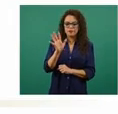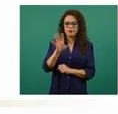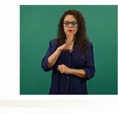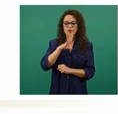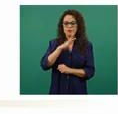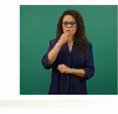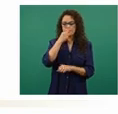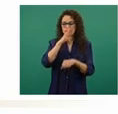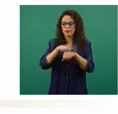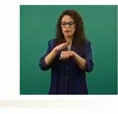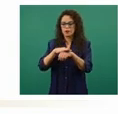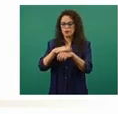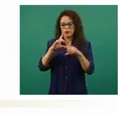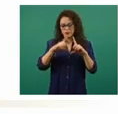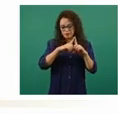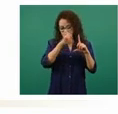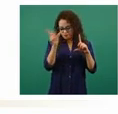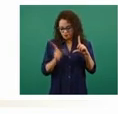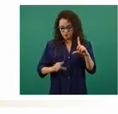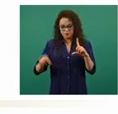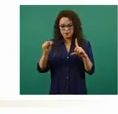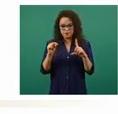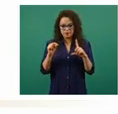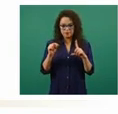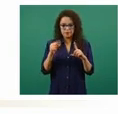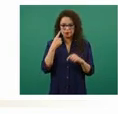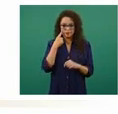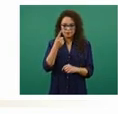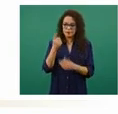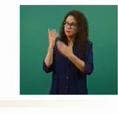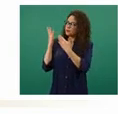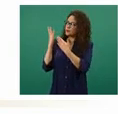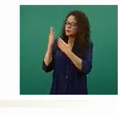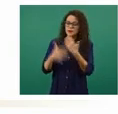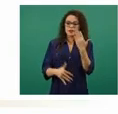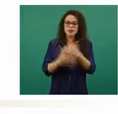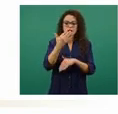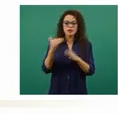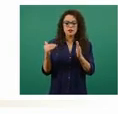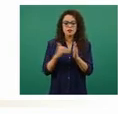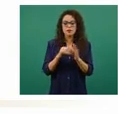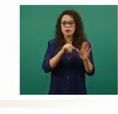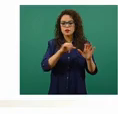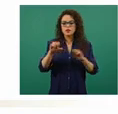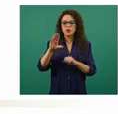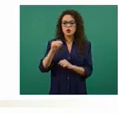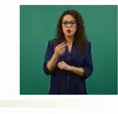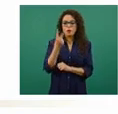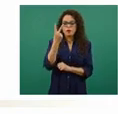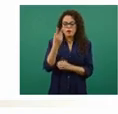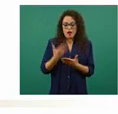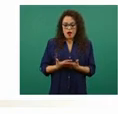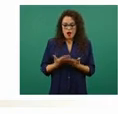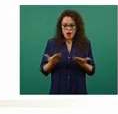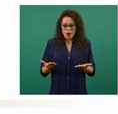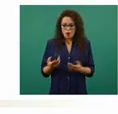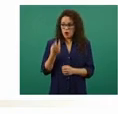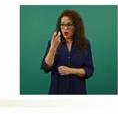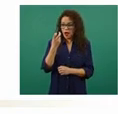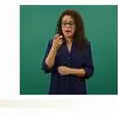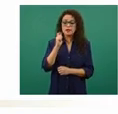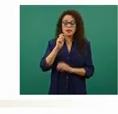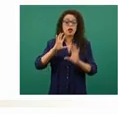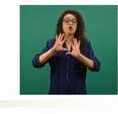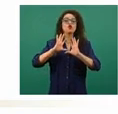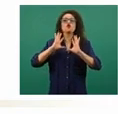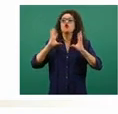todo el territorio nacional, 15.692 para el día de hoy, recordando que aquí este número representa el acumulado,